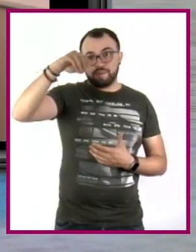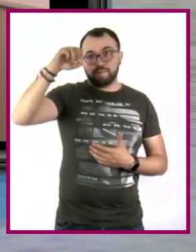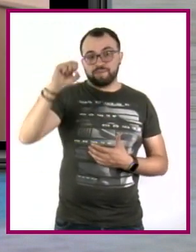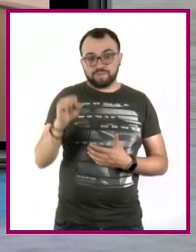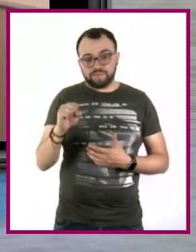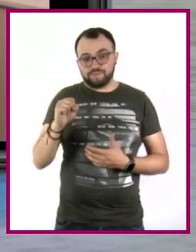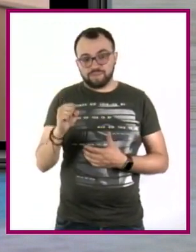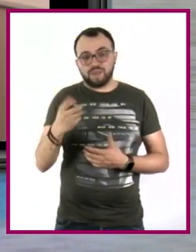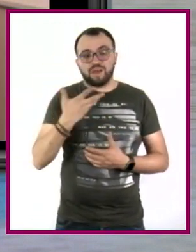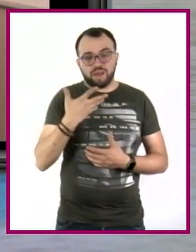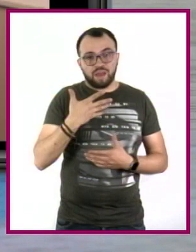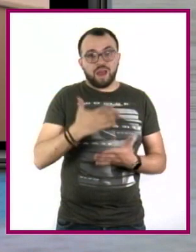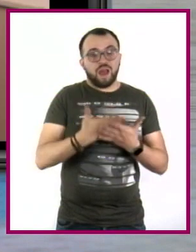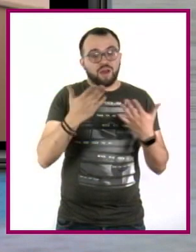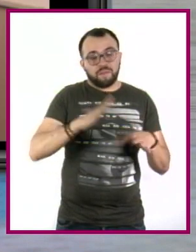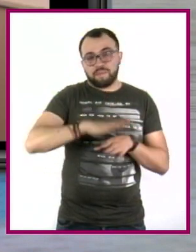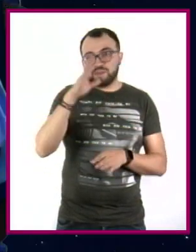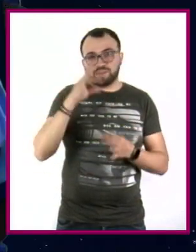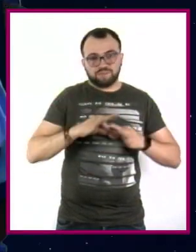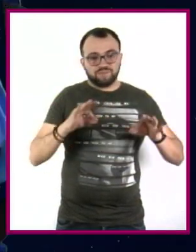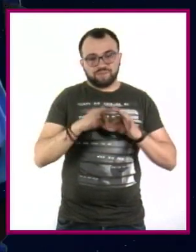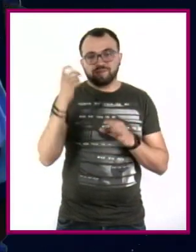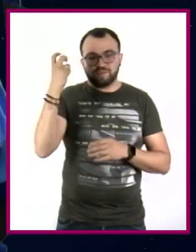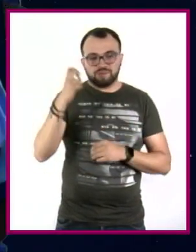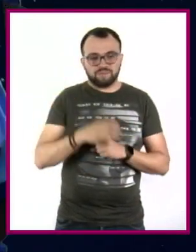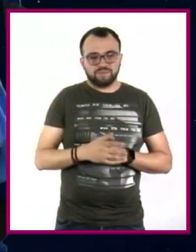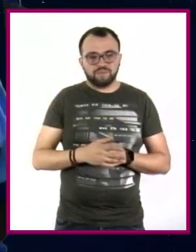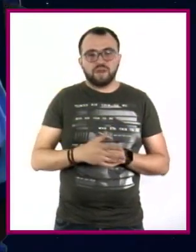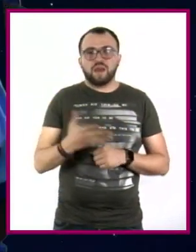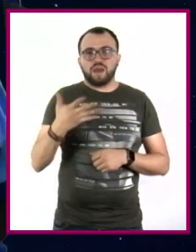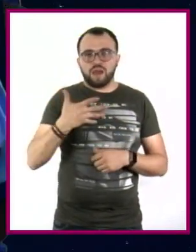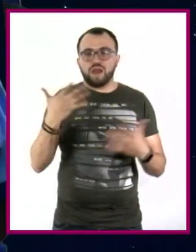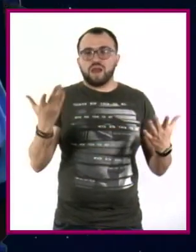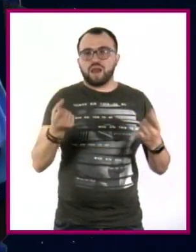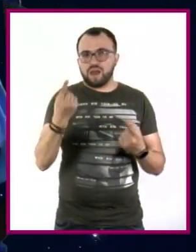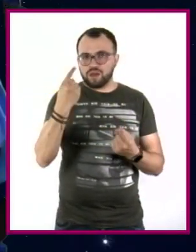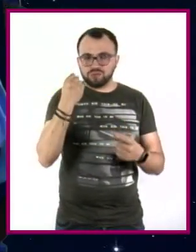el experimento hasta ahora más importante. ¿Se le han tenido que hacer